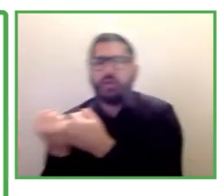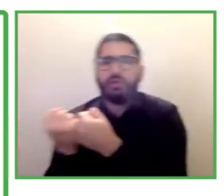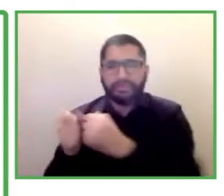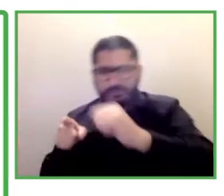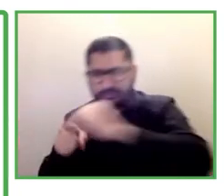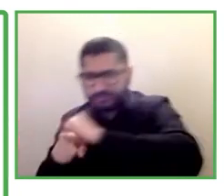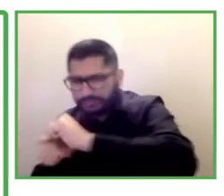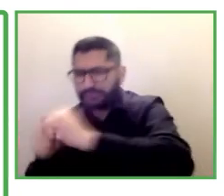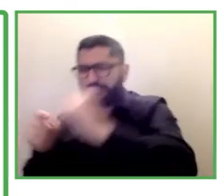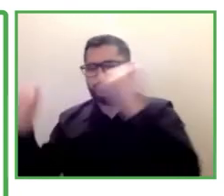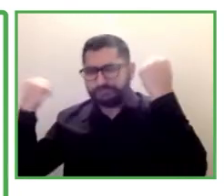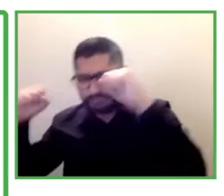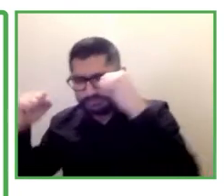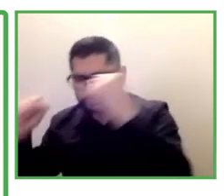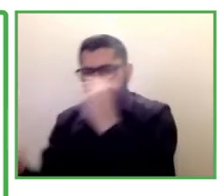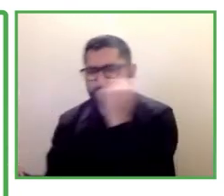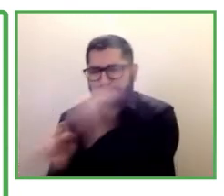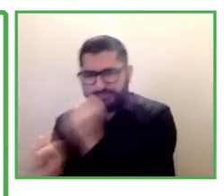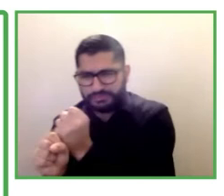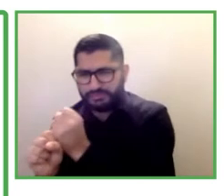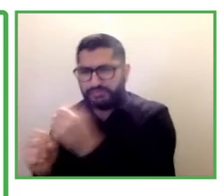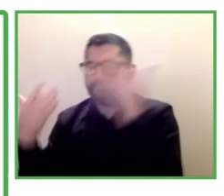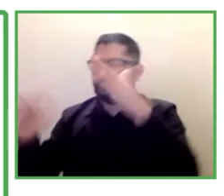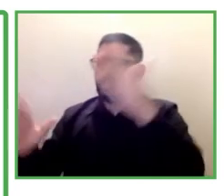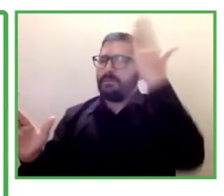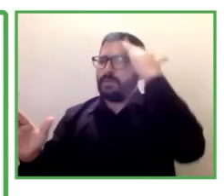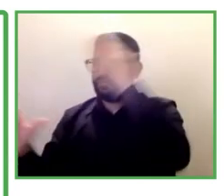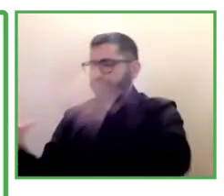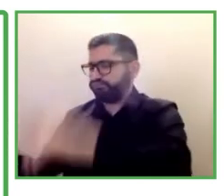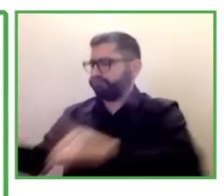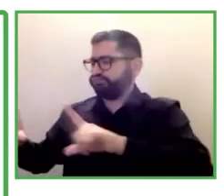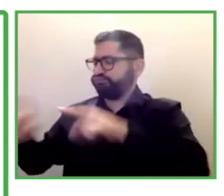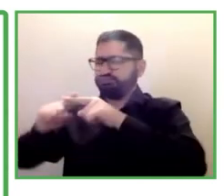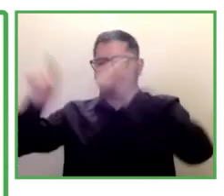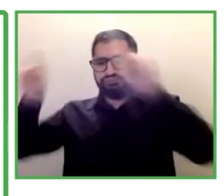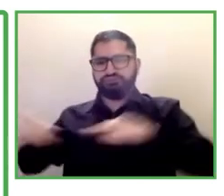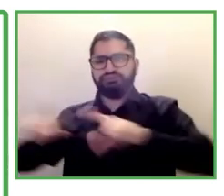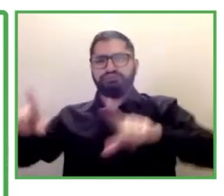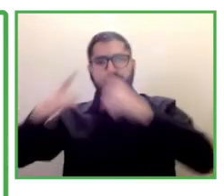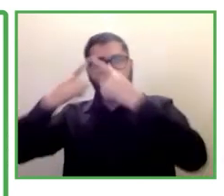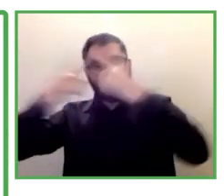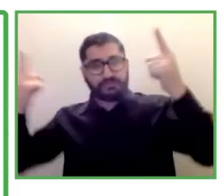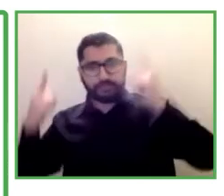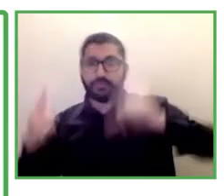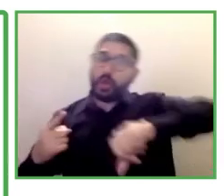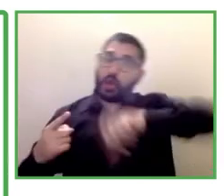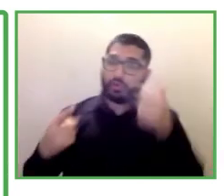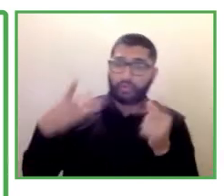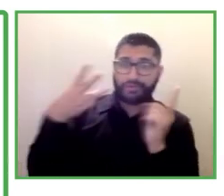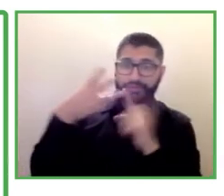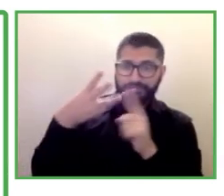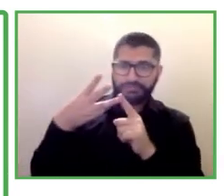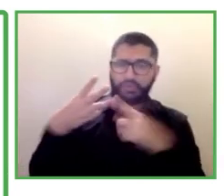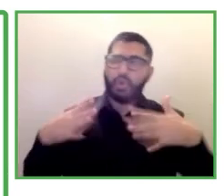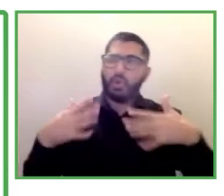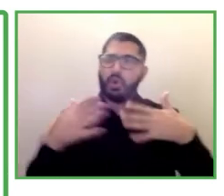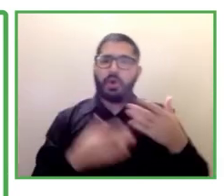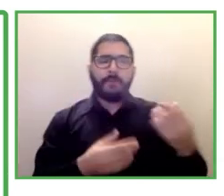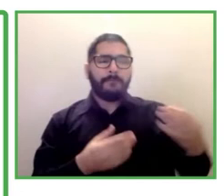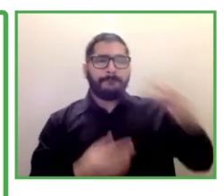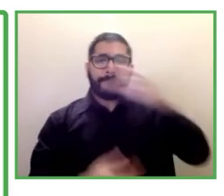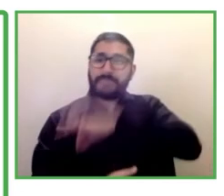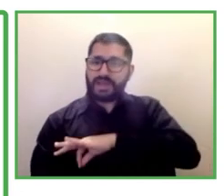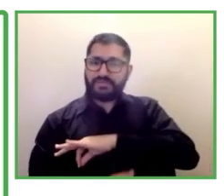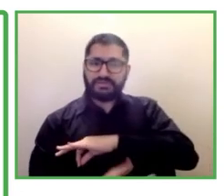Y también es un beneficio mutuo para todas las partes involucradas, una excelente forma de poner el pie en la puerta y